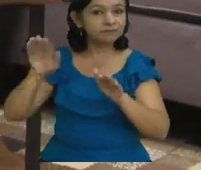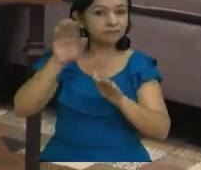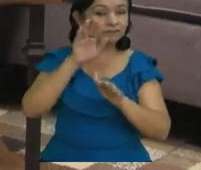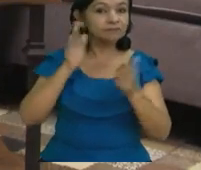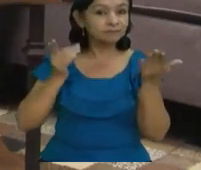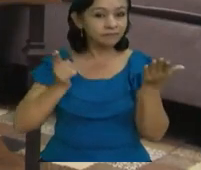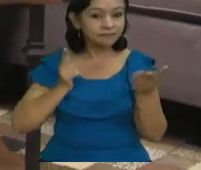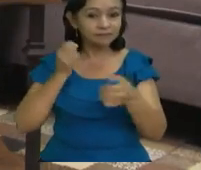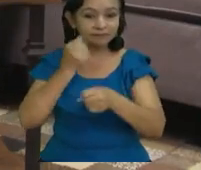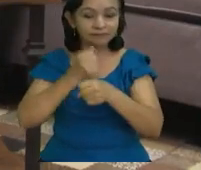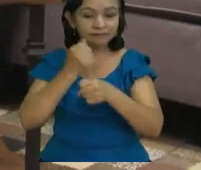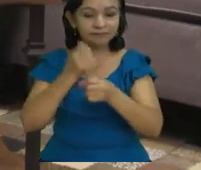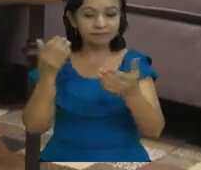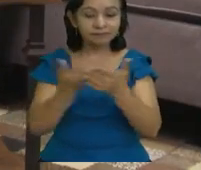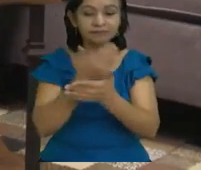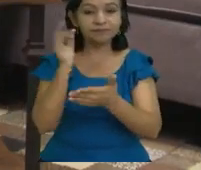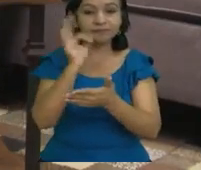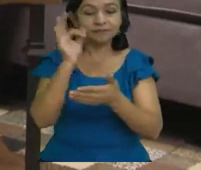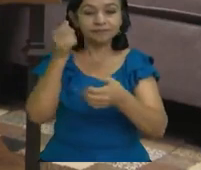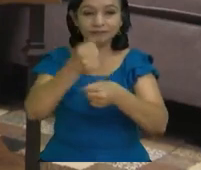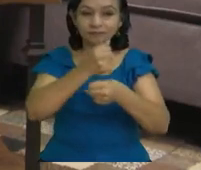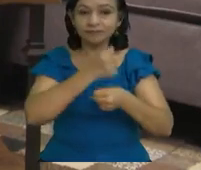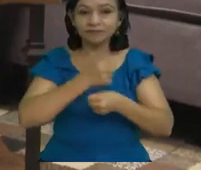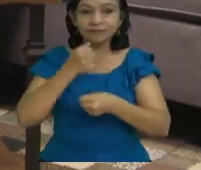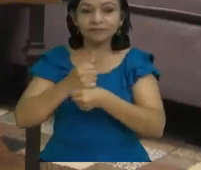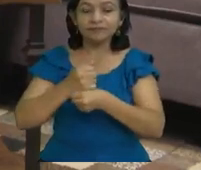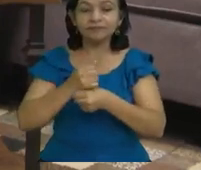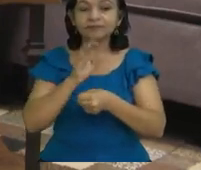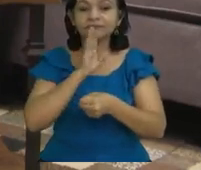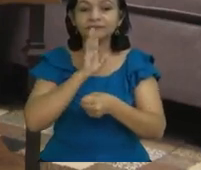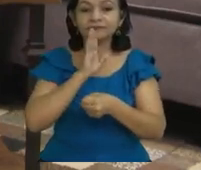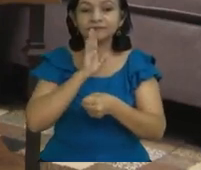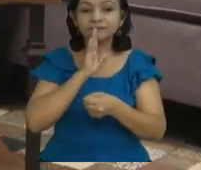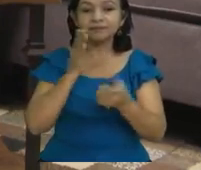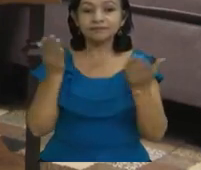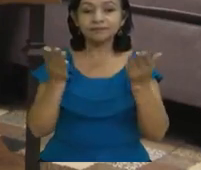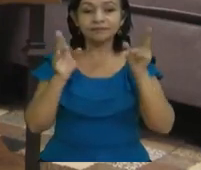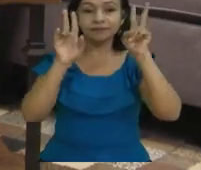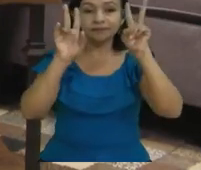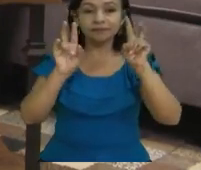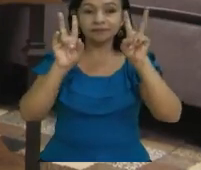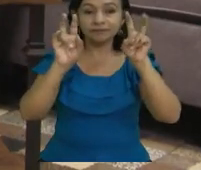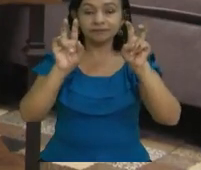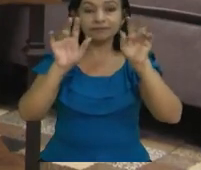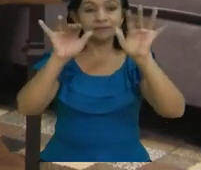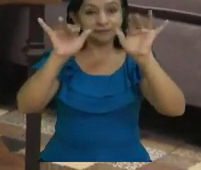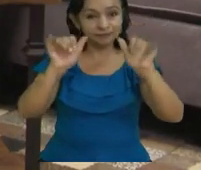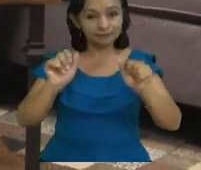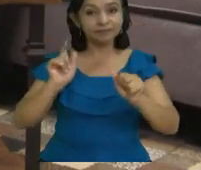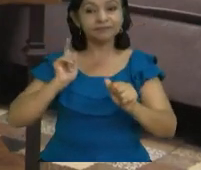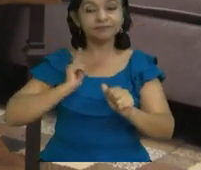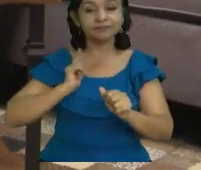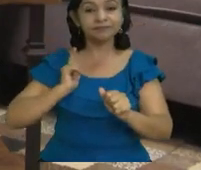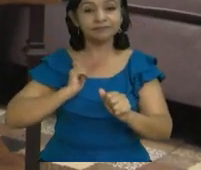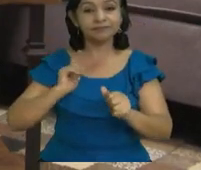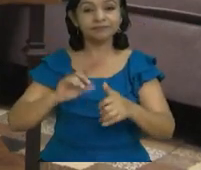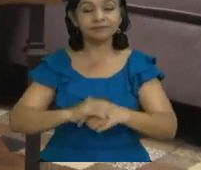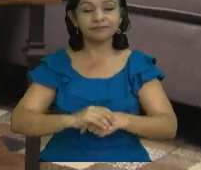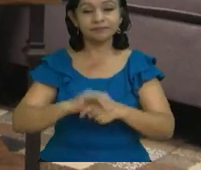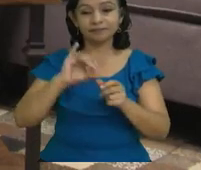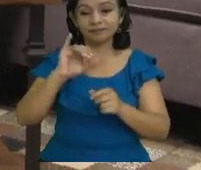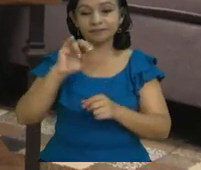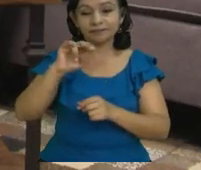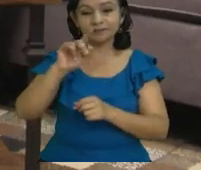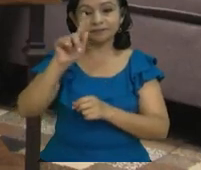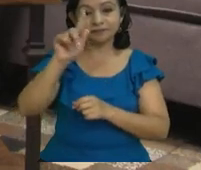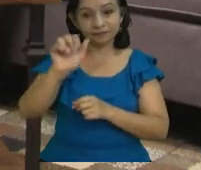más líneas de trabajo, bastantes por cierto, y conversar un poquito sobre los aspectos de conquistas ya alcanzadas, okay, por el INTA,